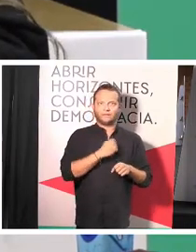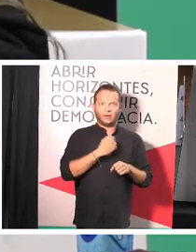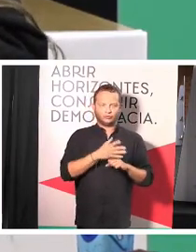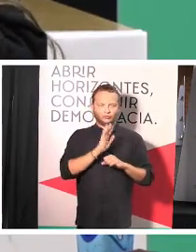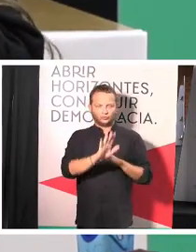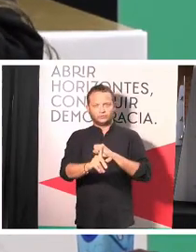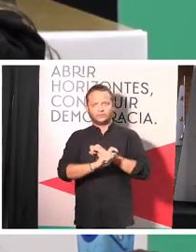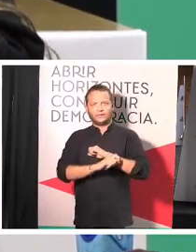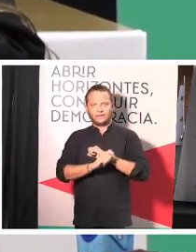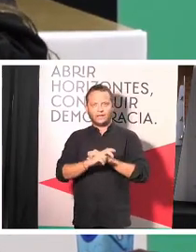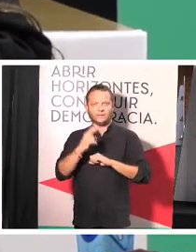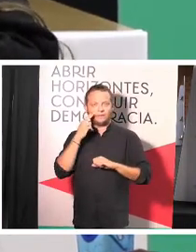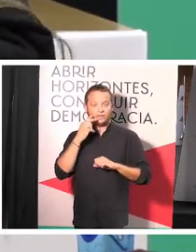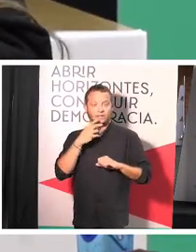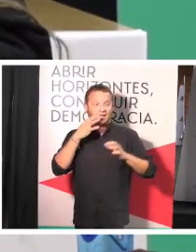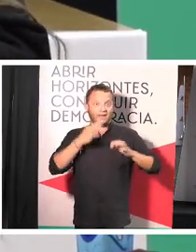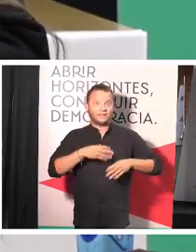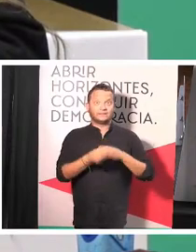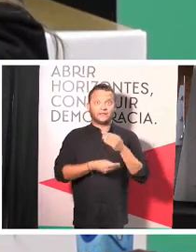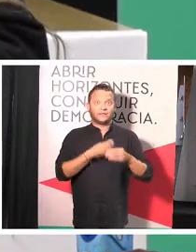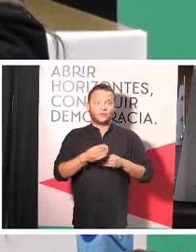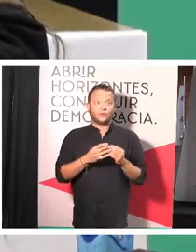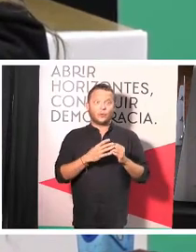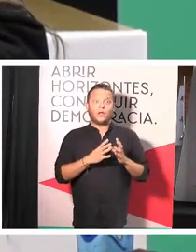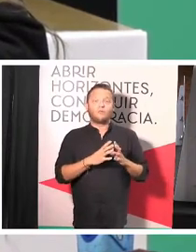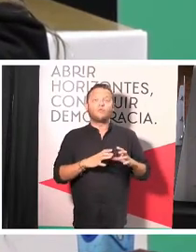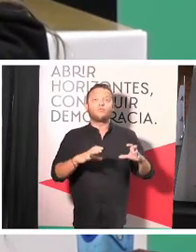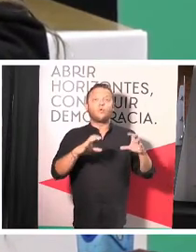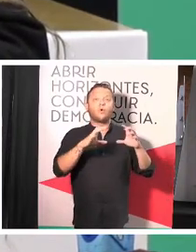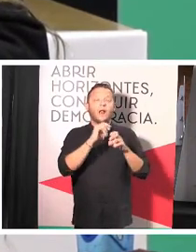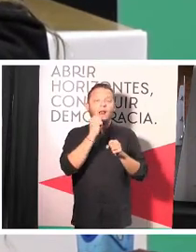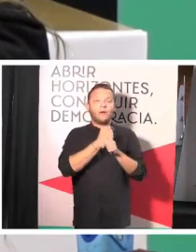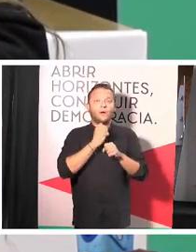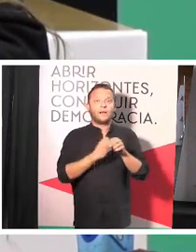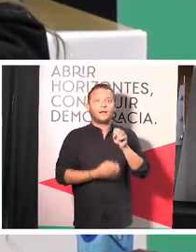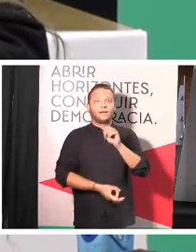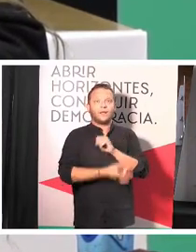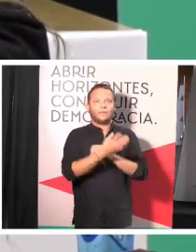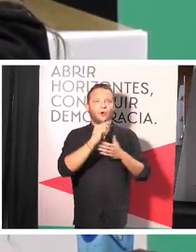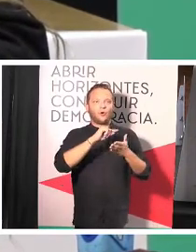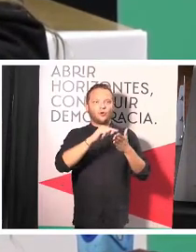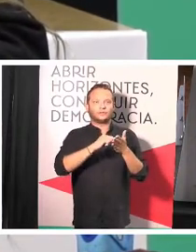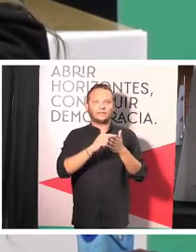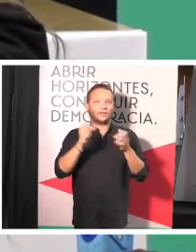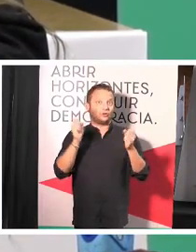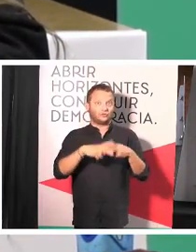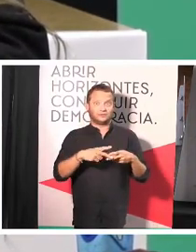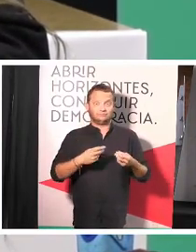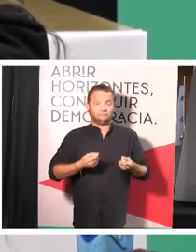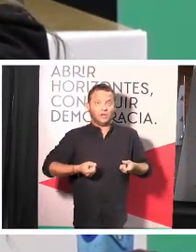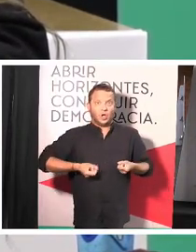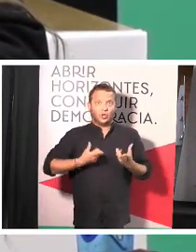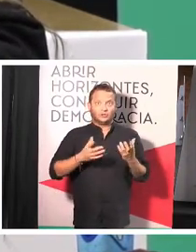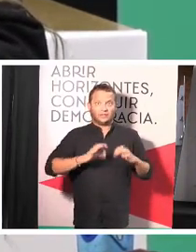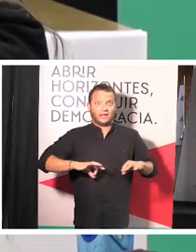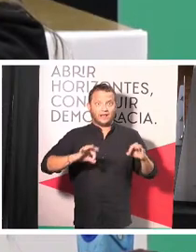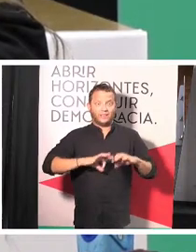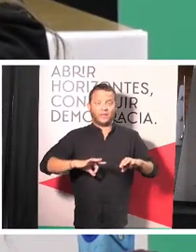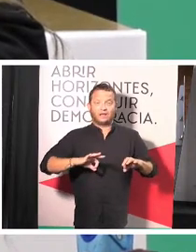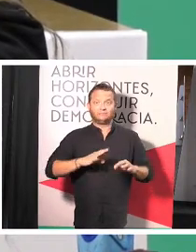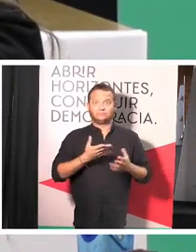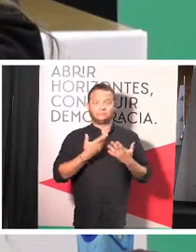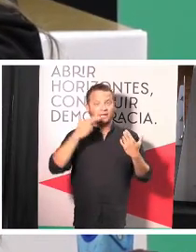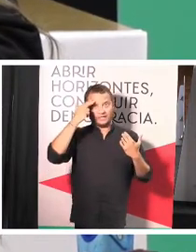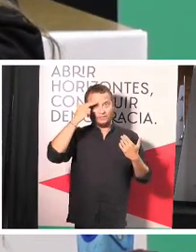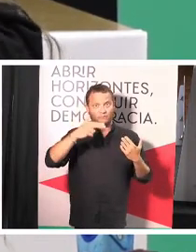la estrategia, y en realidad lo que está diciendo es que hay una burbuja laboral que ha sido creada por una contratación sin coste de forma